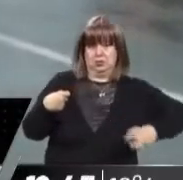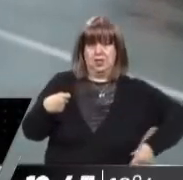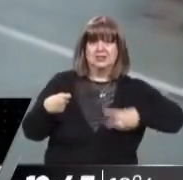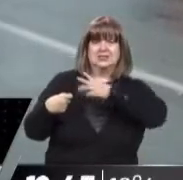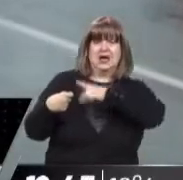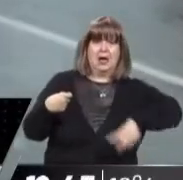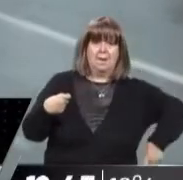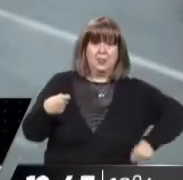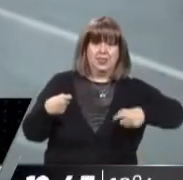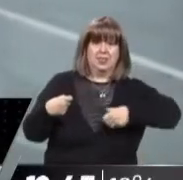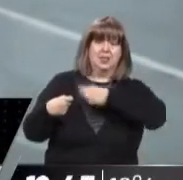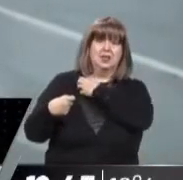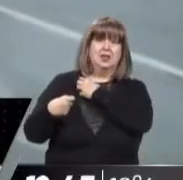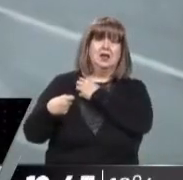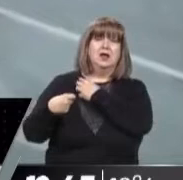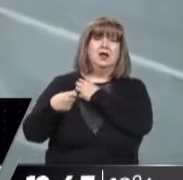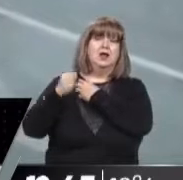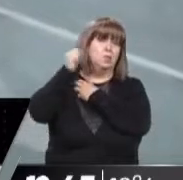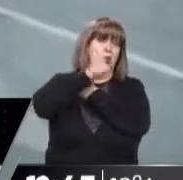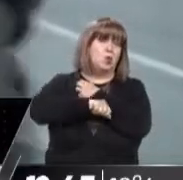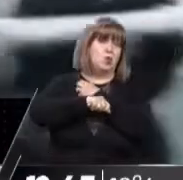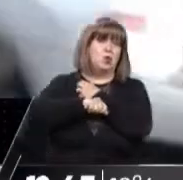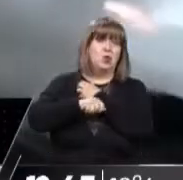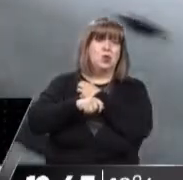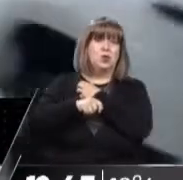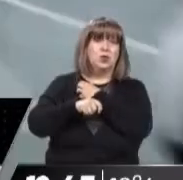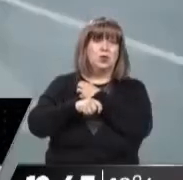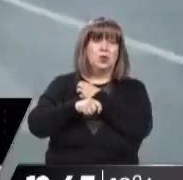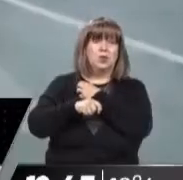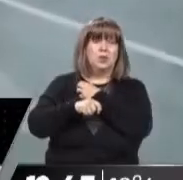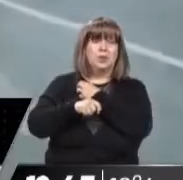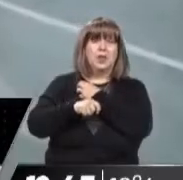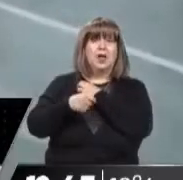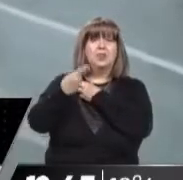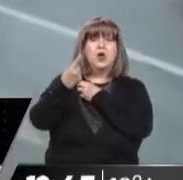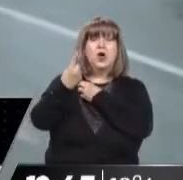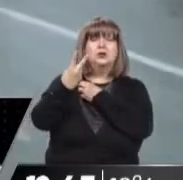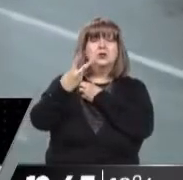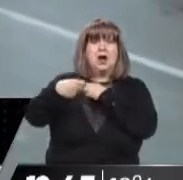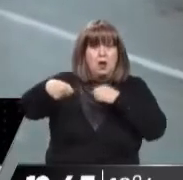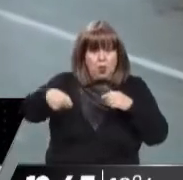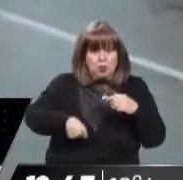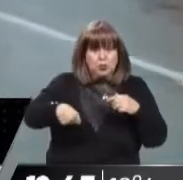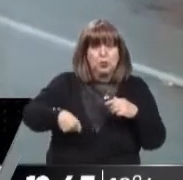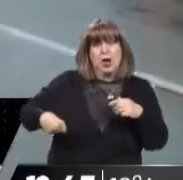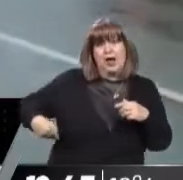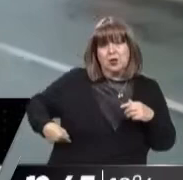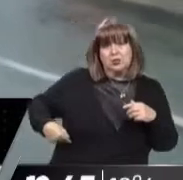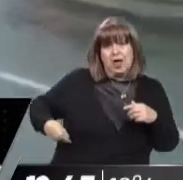de seguridad, inmediatamente le cortaron el rostro y le metieron dos puntos en el abdomen y en la zona costal.